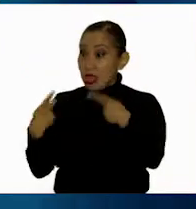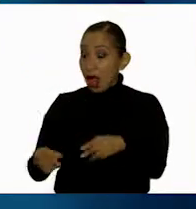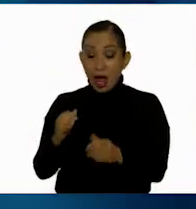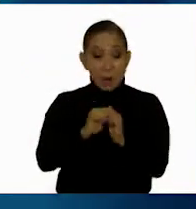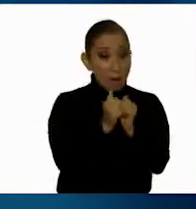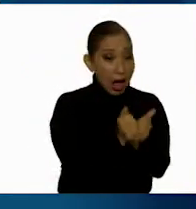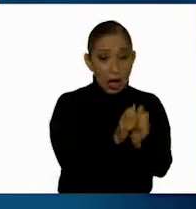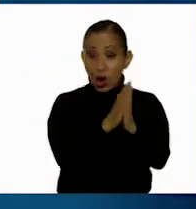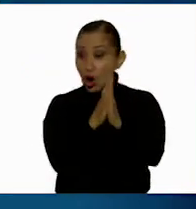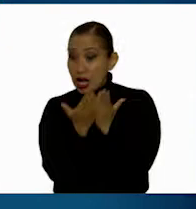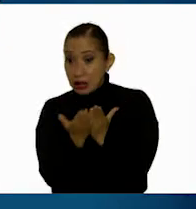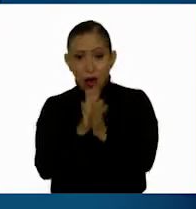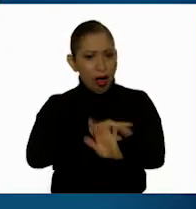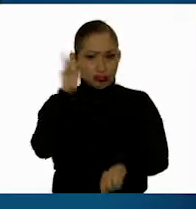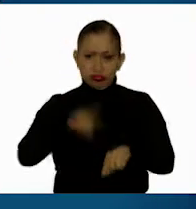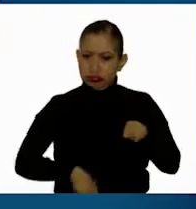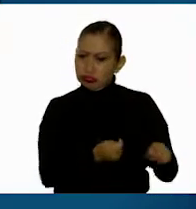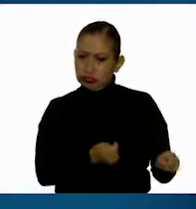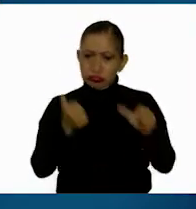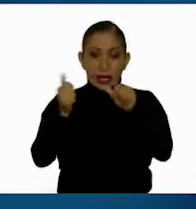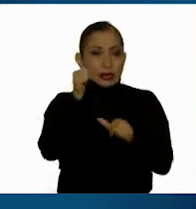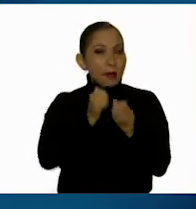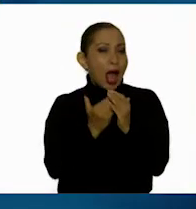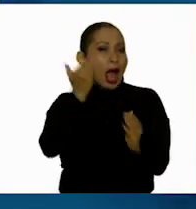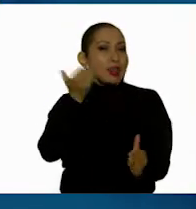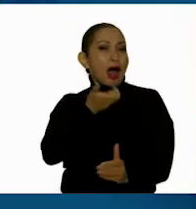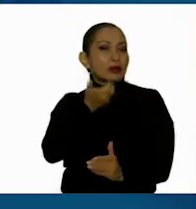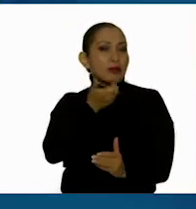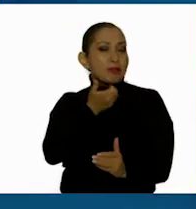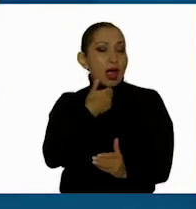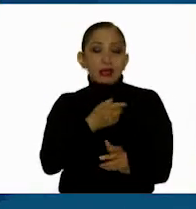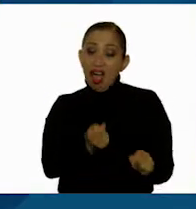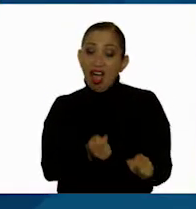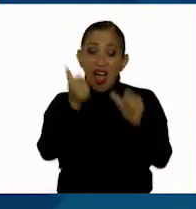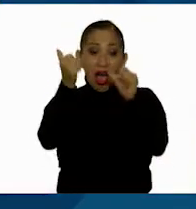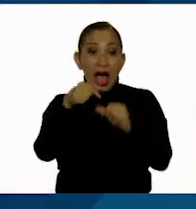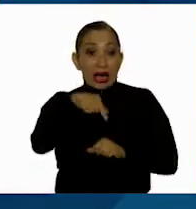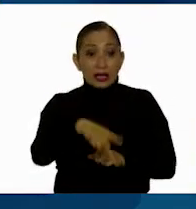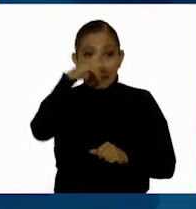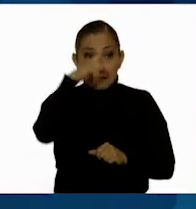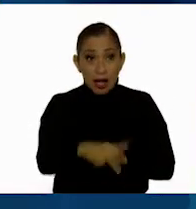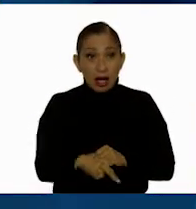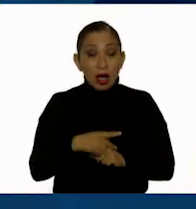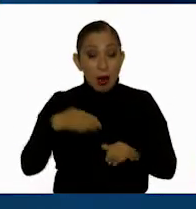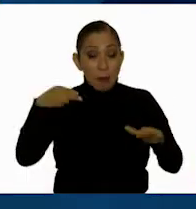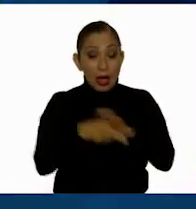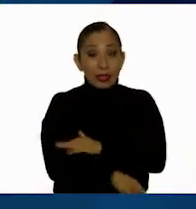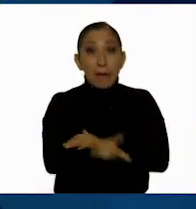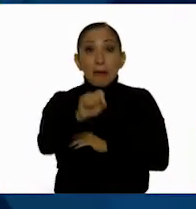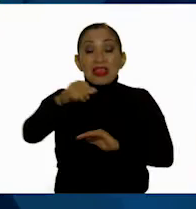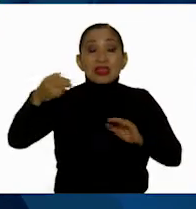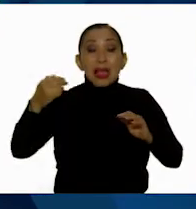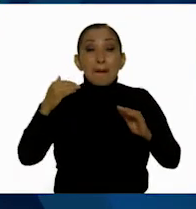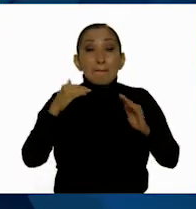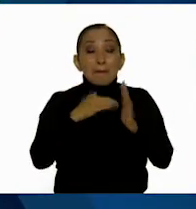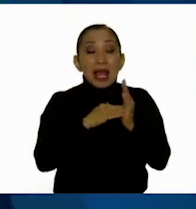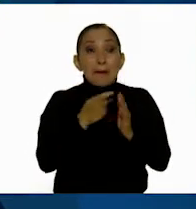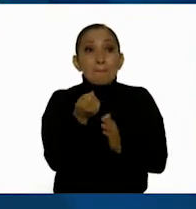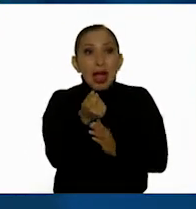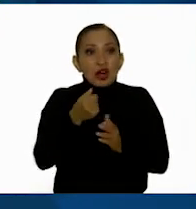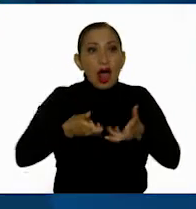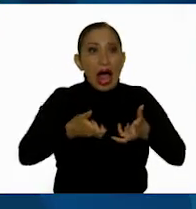o libros u otras cosas que siempre se habían vendido. Se mataron en México más de 20,000 perros